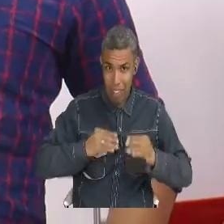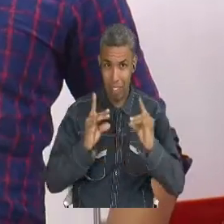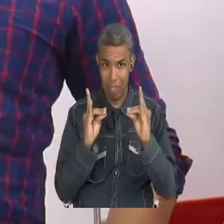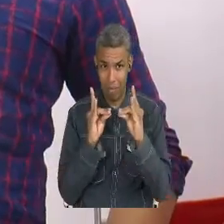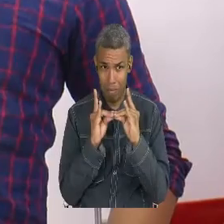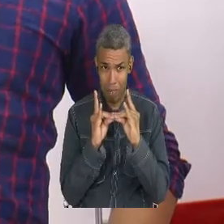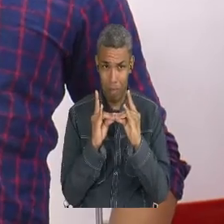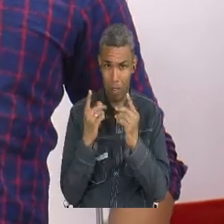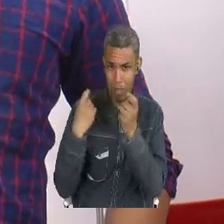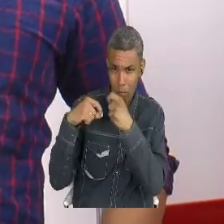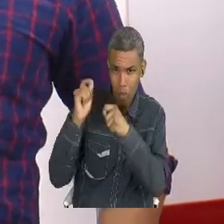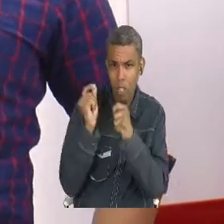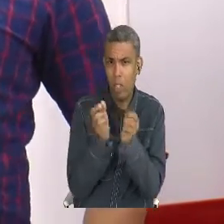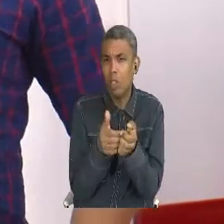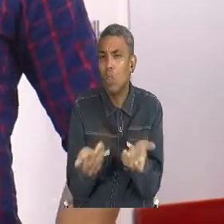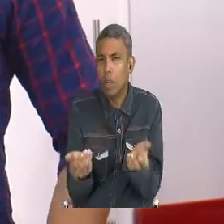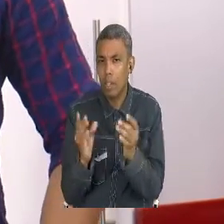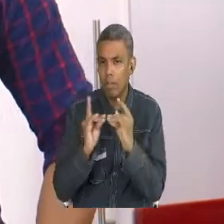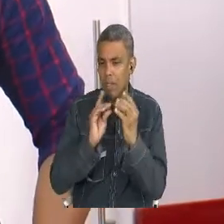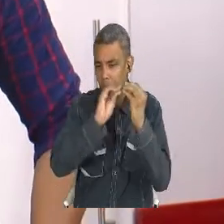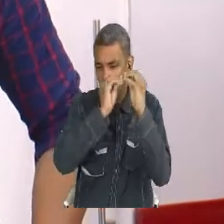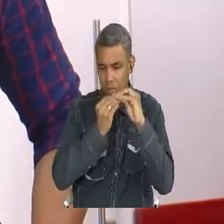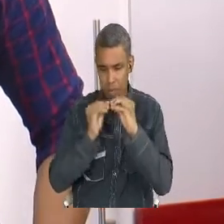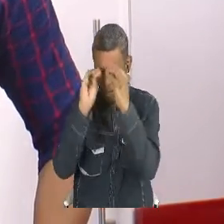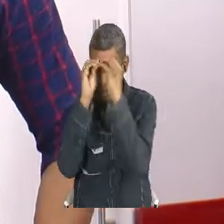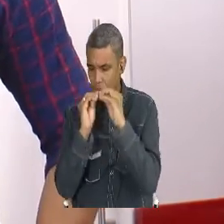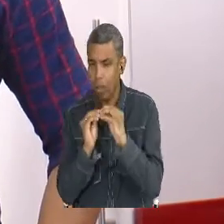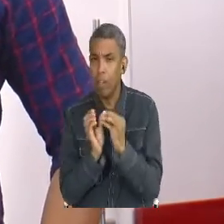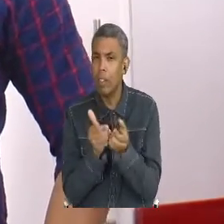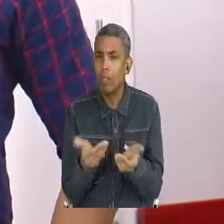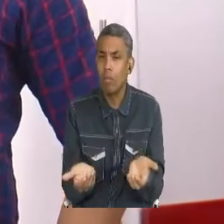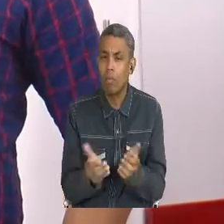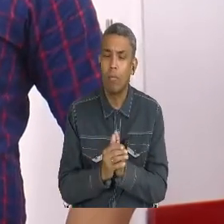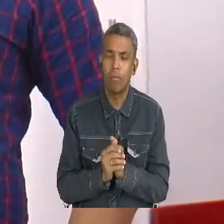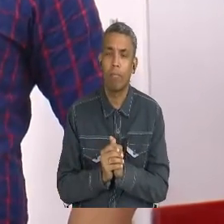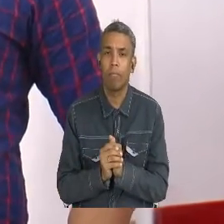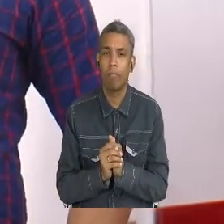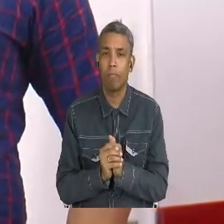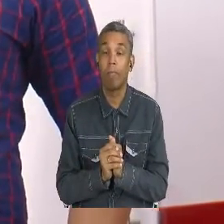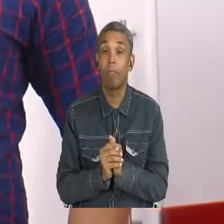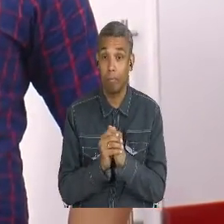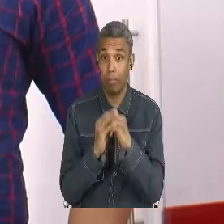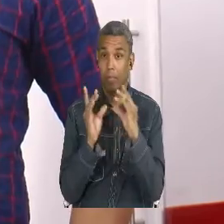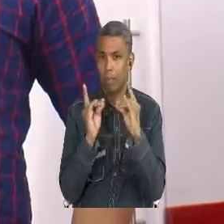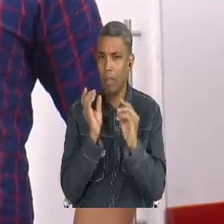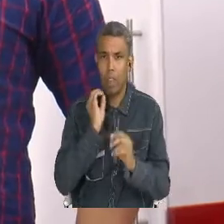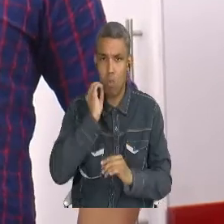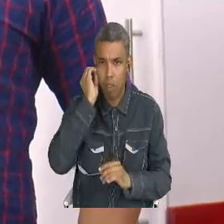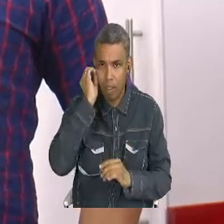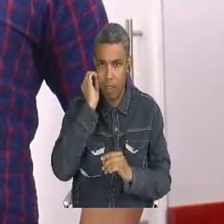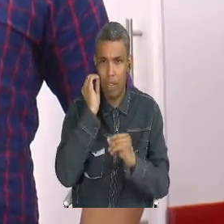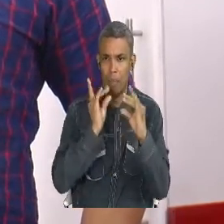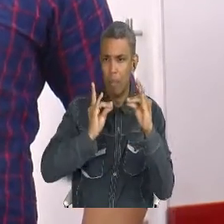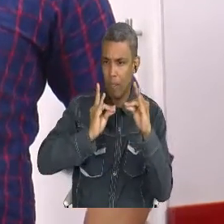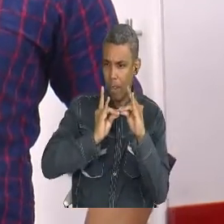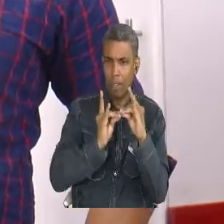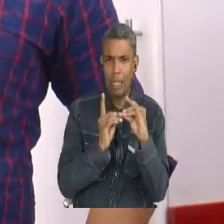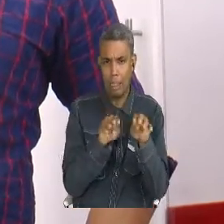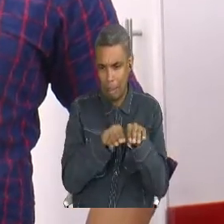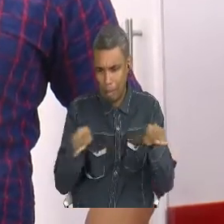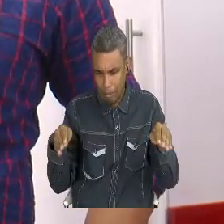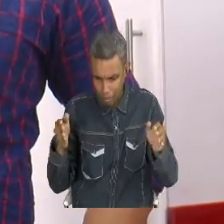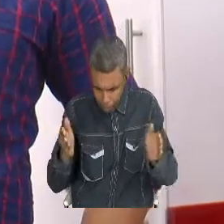Bueno, la clase de muebles que estamos en este momento distribuyendo en Barranca Bermeja es muebles para el hogar. Okay. ¿Sí? Tenemos una línea que es el